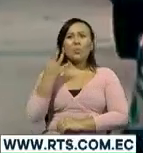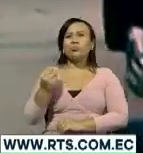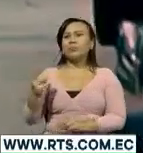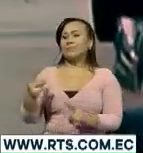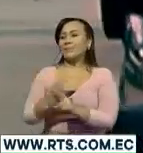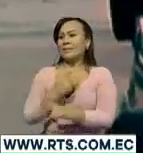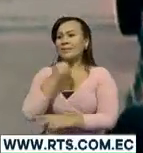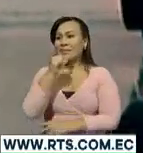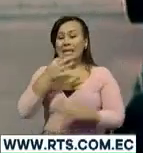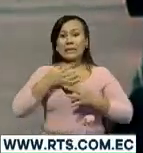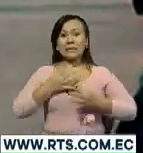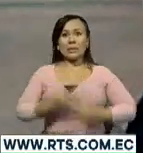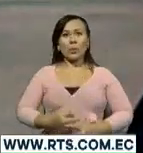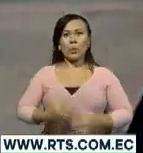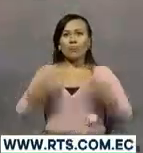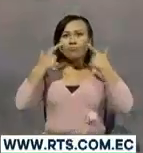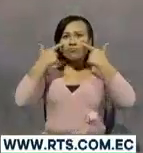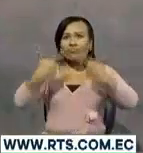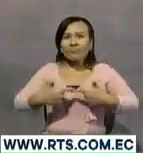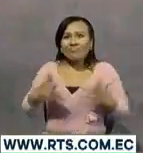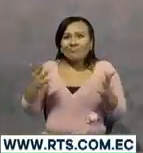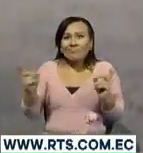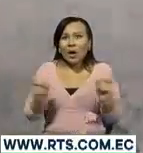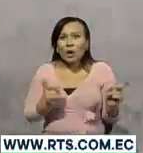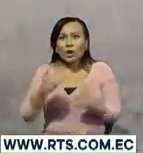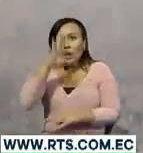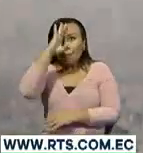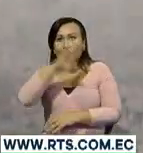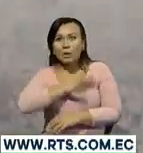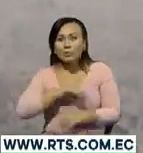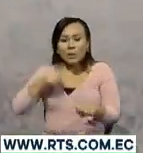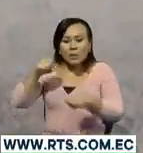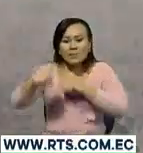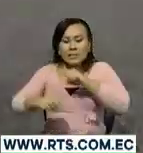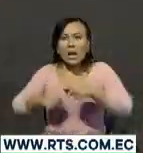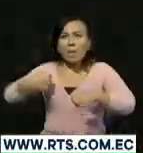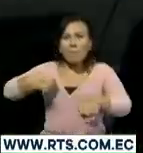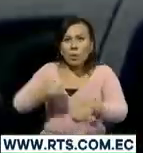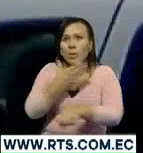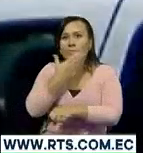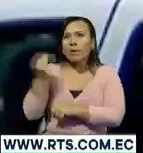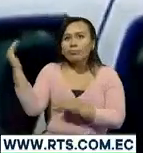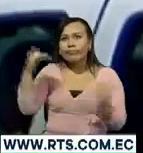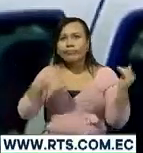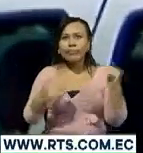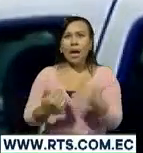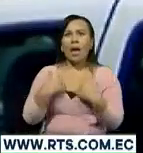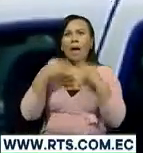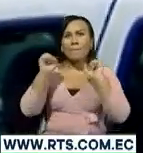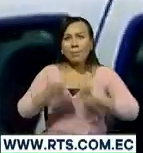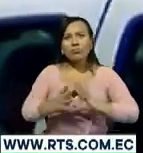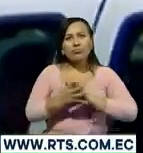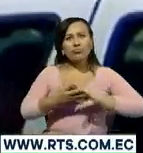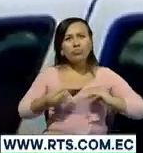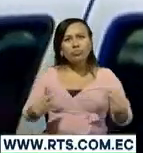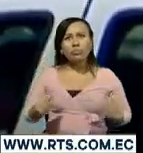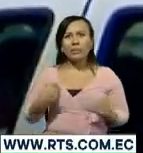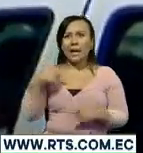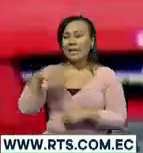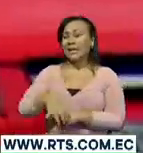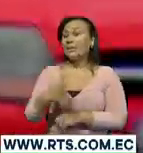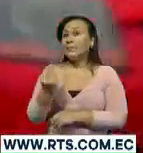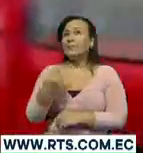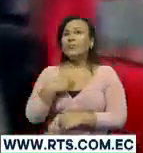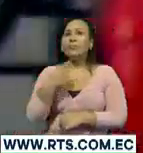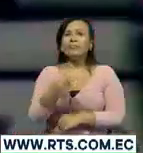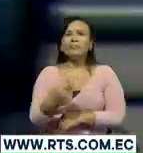a la que según ellos se enfrentan, pese al control policial en bicicletas y en motos. Ver cómo se puede solucionar esto, porque no podemos dejar